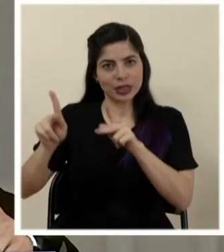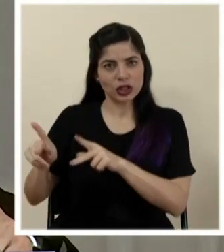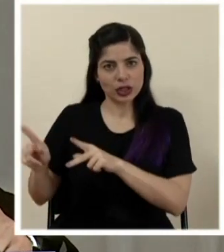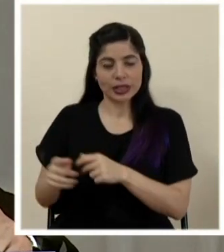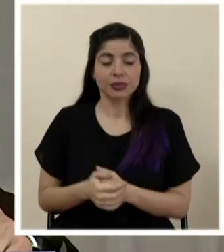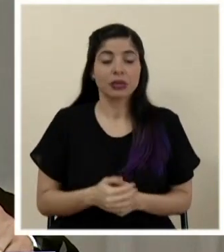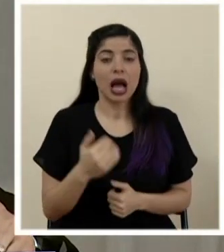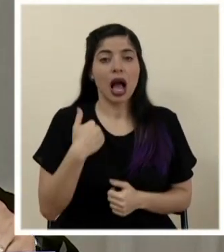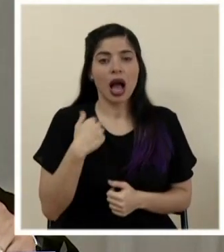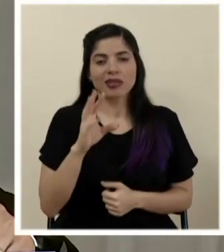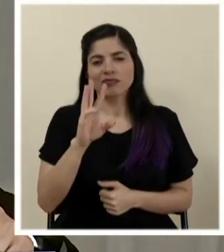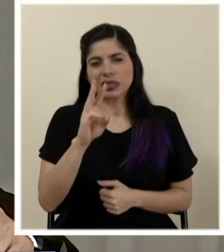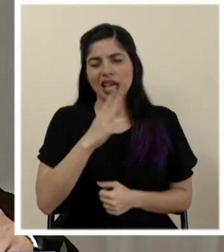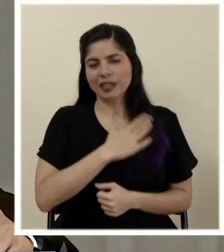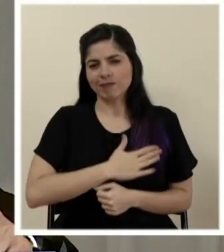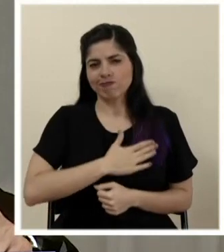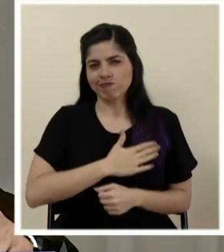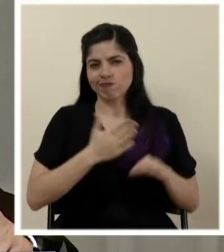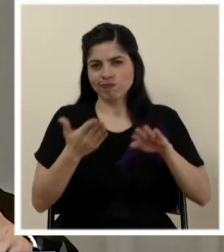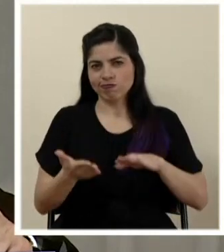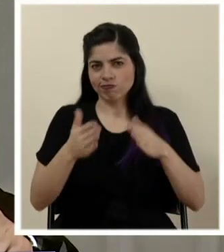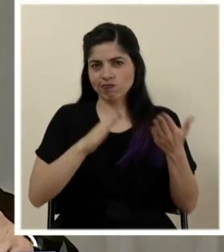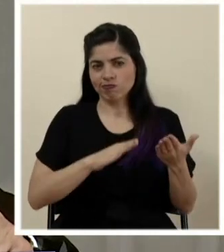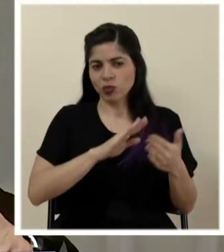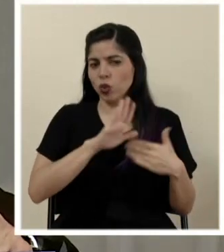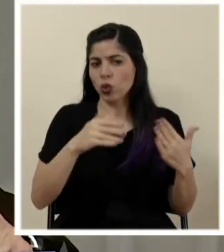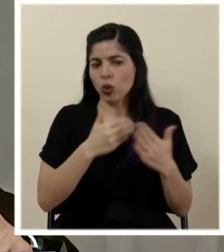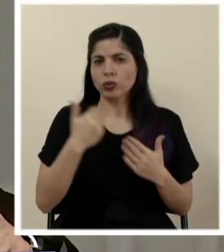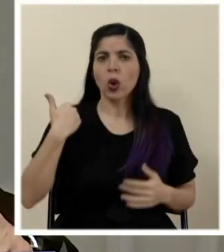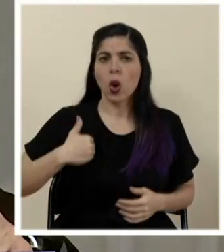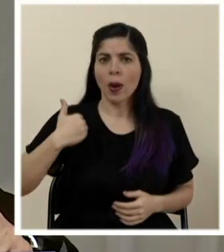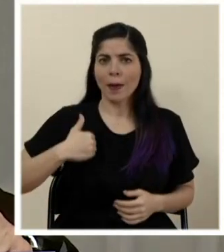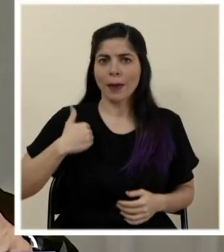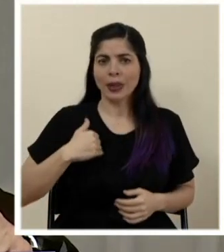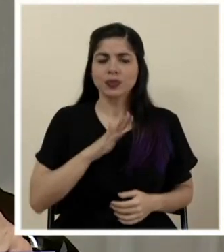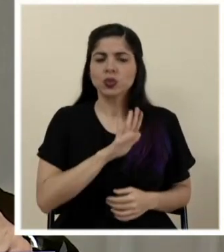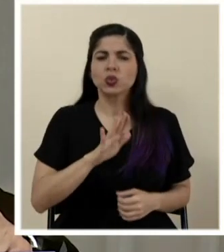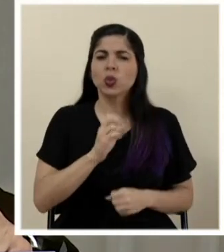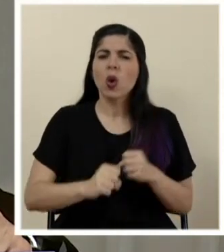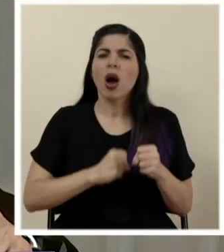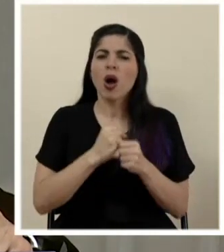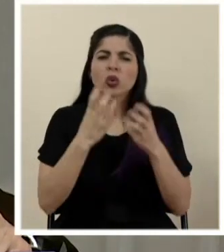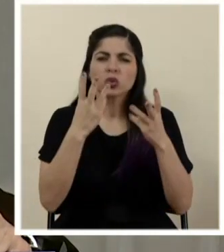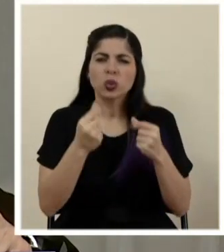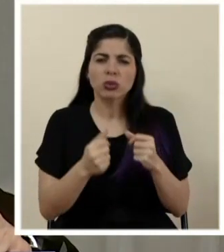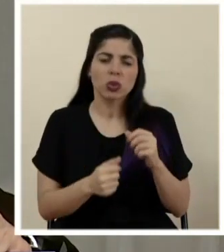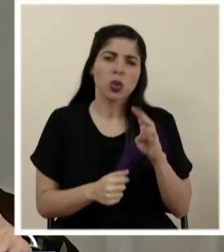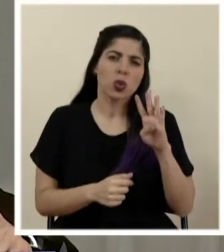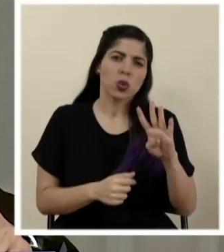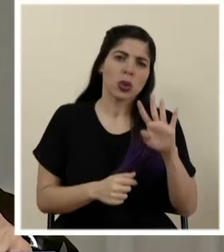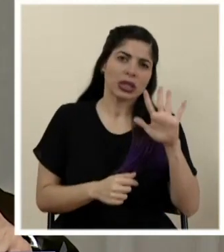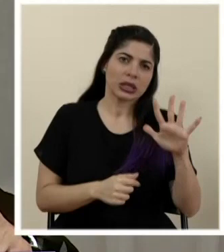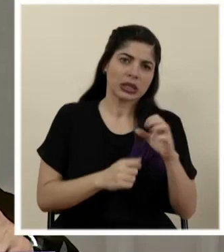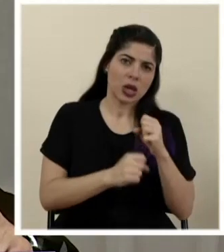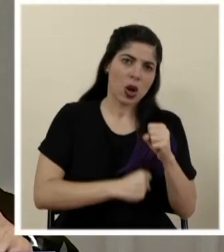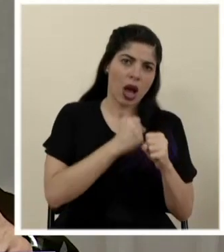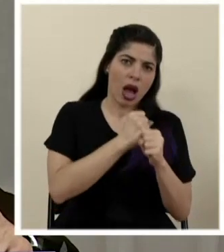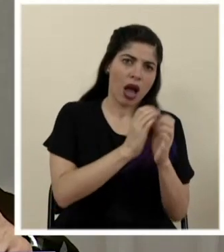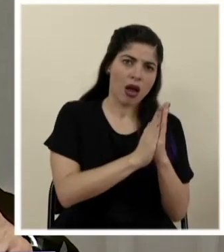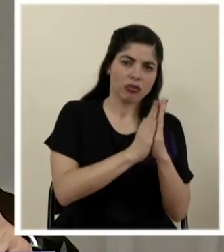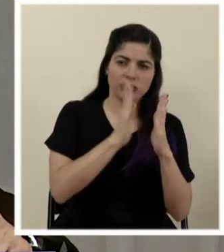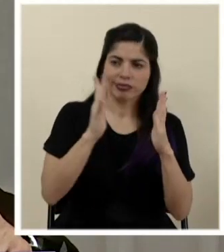registran 6 lamentables fallecimientos, todos hombres, en un rango que va desde los 45 años hasta